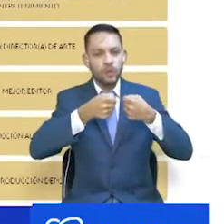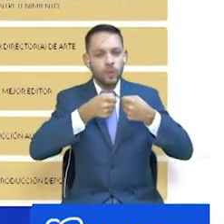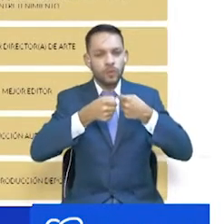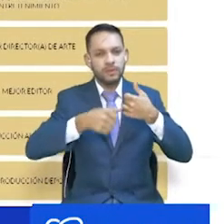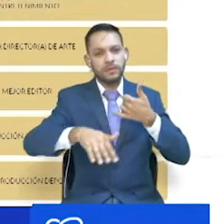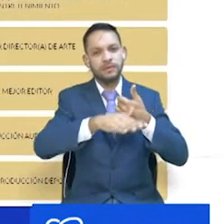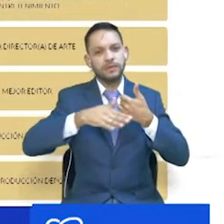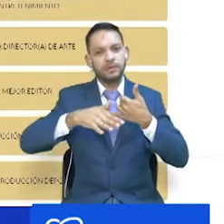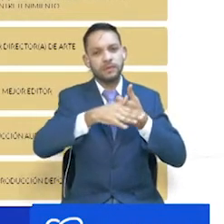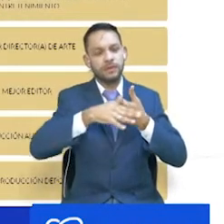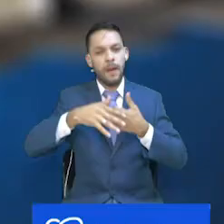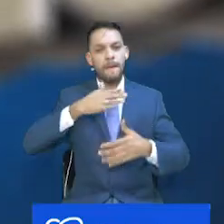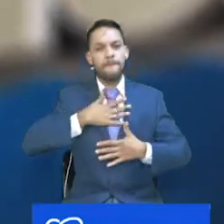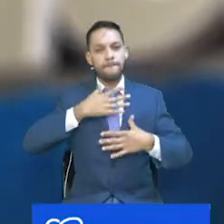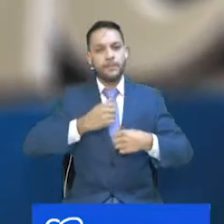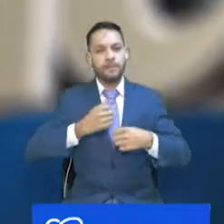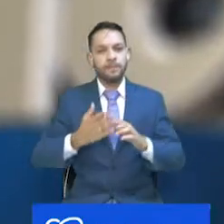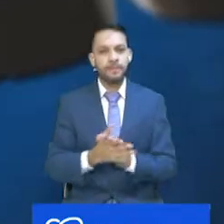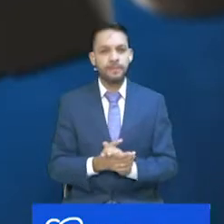o local